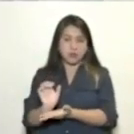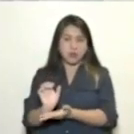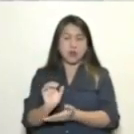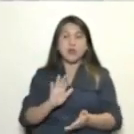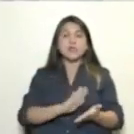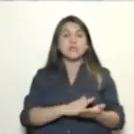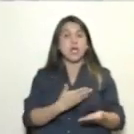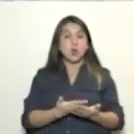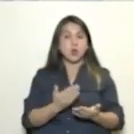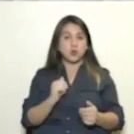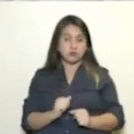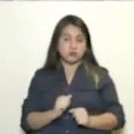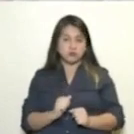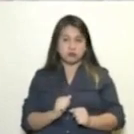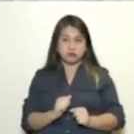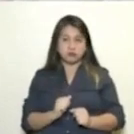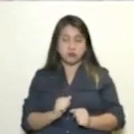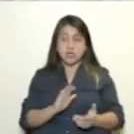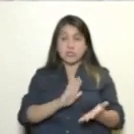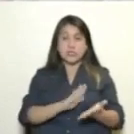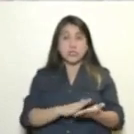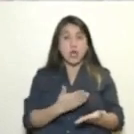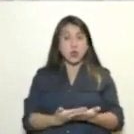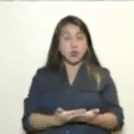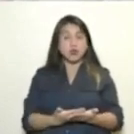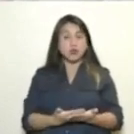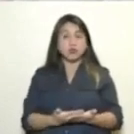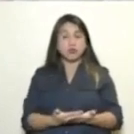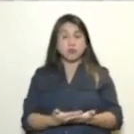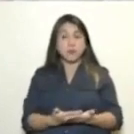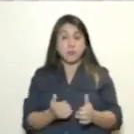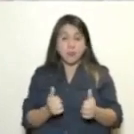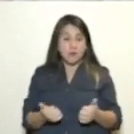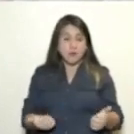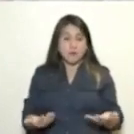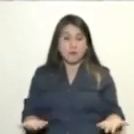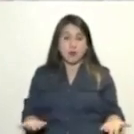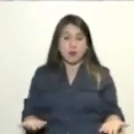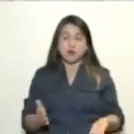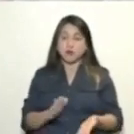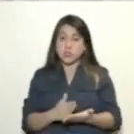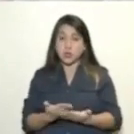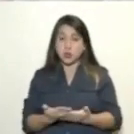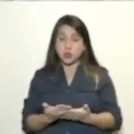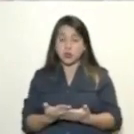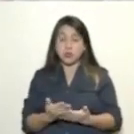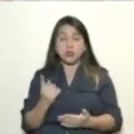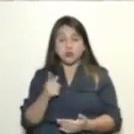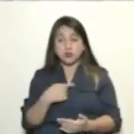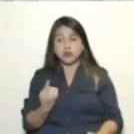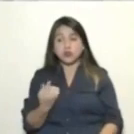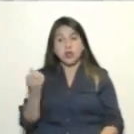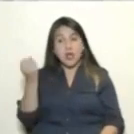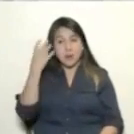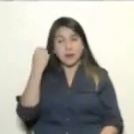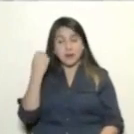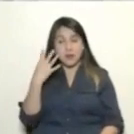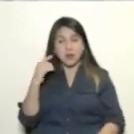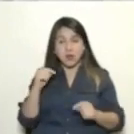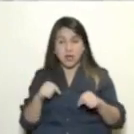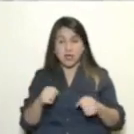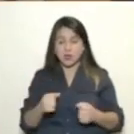La salud. La salud, bueno, la salud hemos aprendido aquí